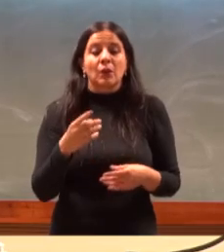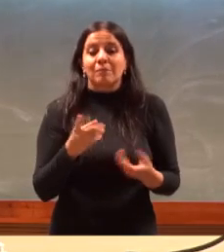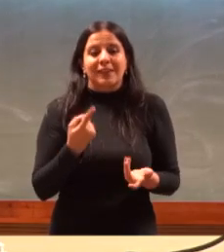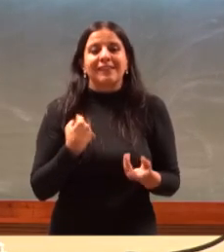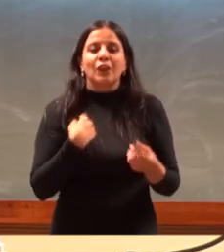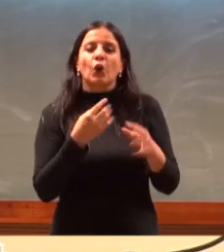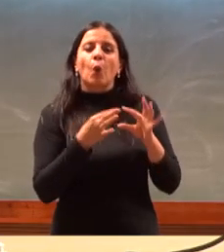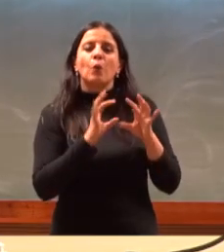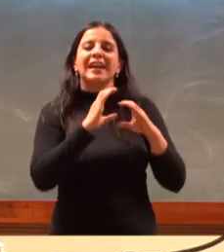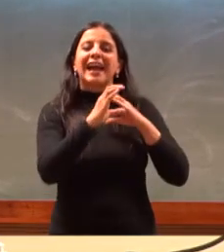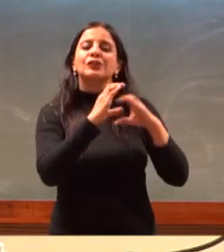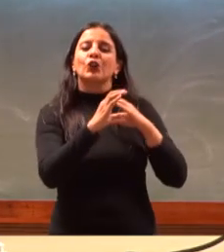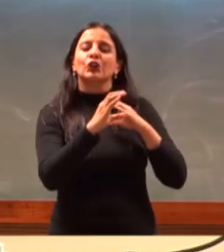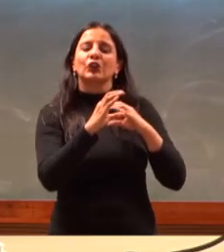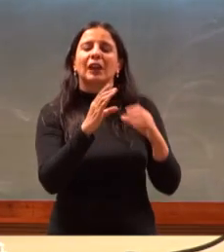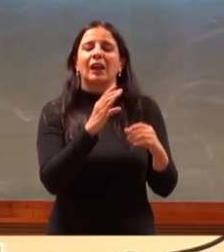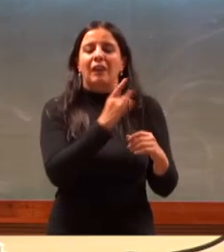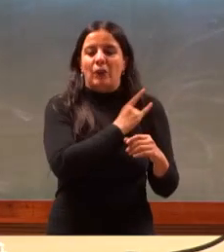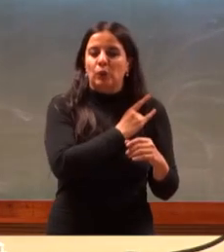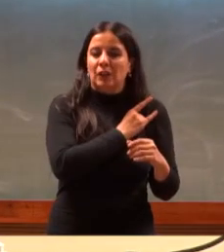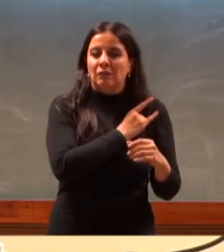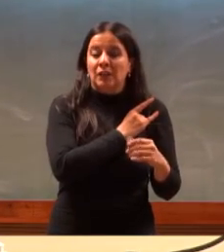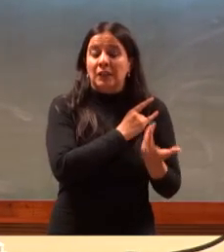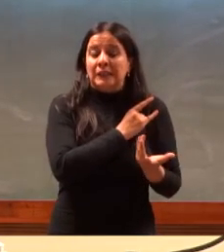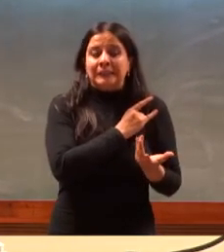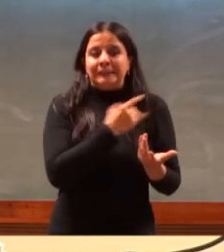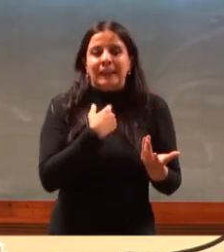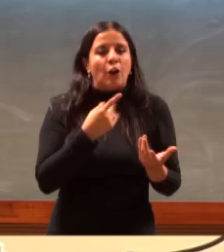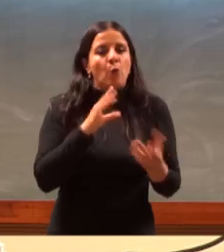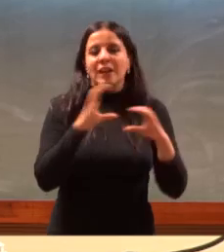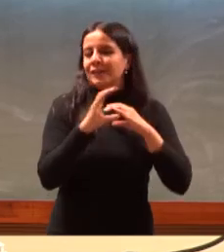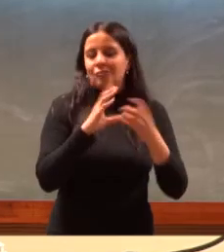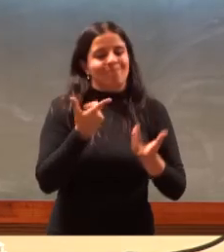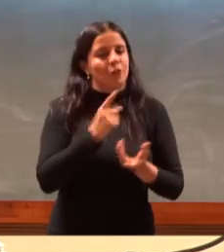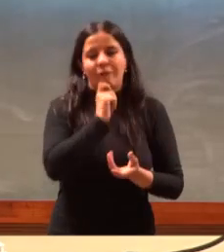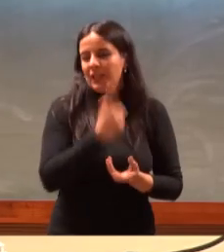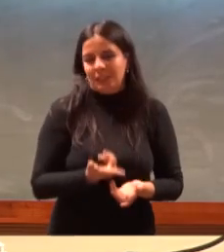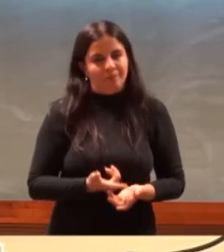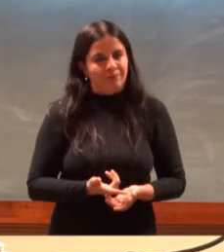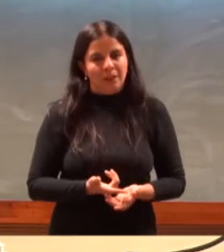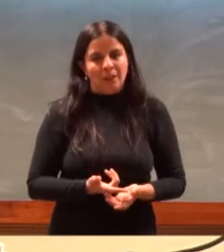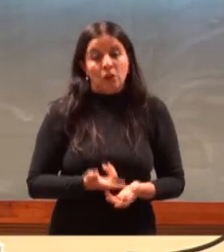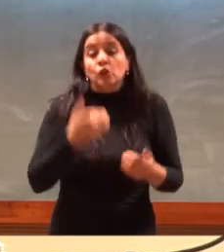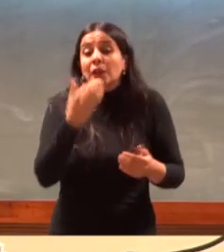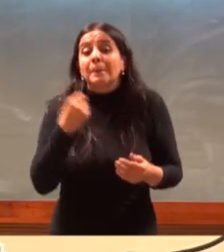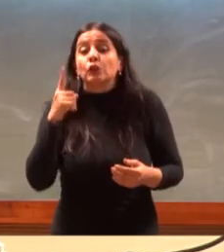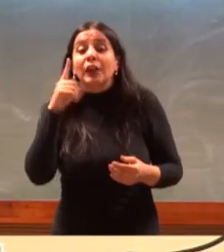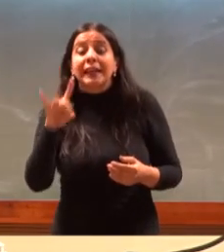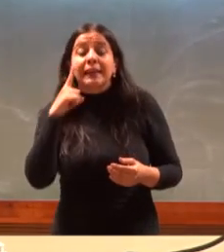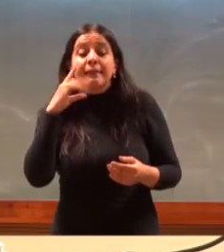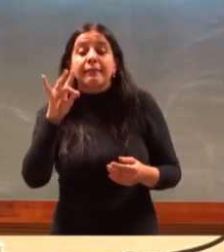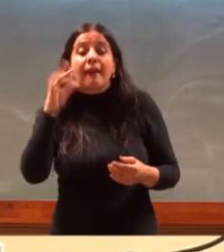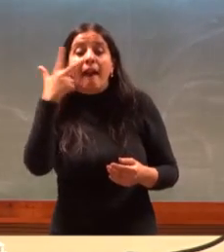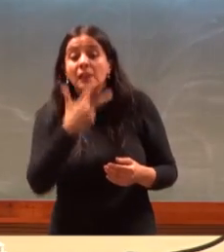sido fácil y no sé qué le ha pasado con el caso del idh Pero yo creo que sí nosotros nos sentimos como parte de la facultad es más los presupuestos que tenemos la